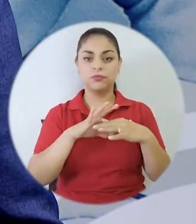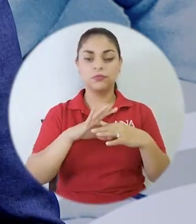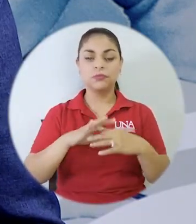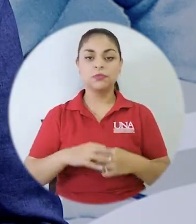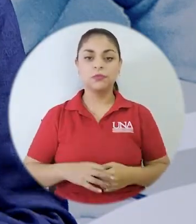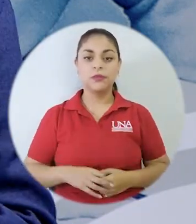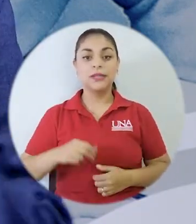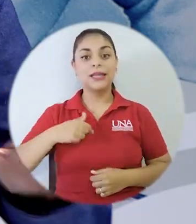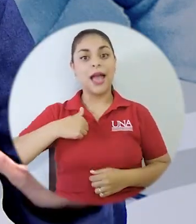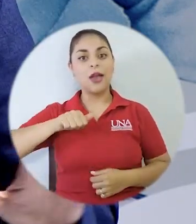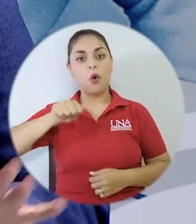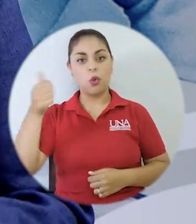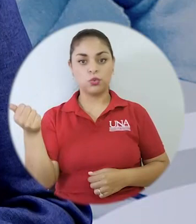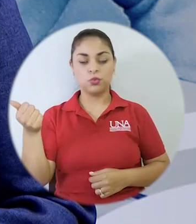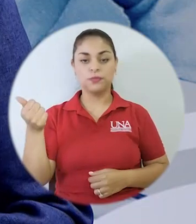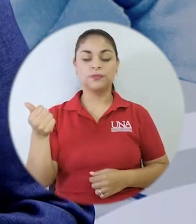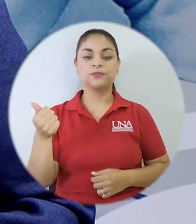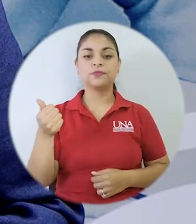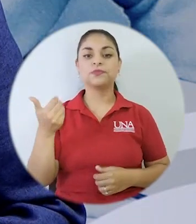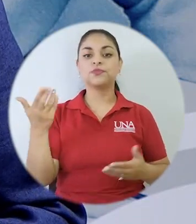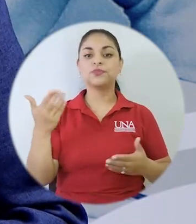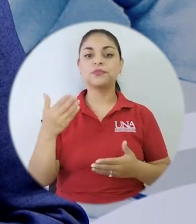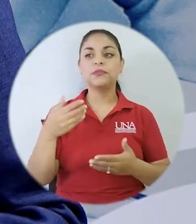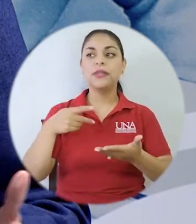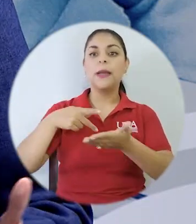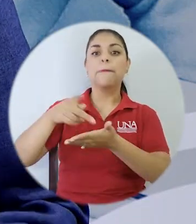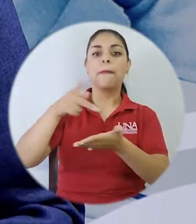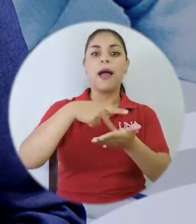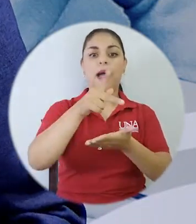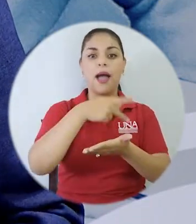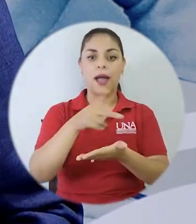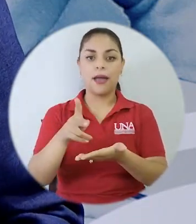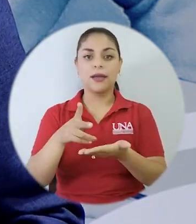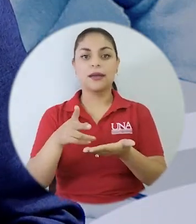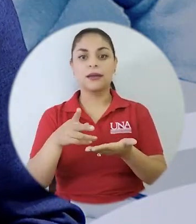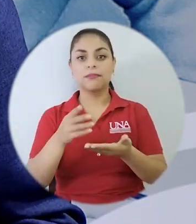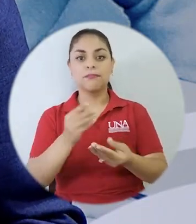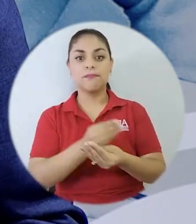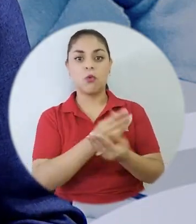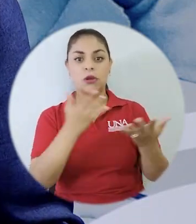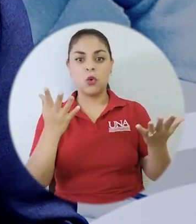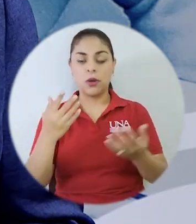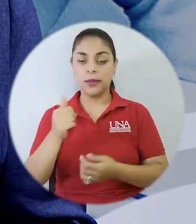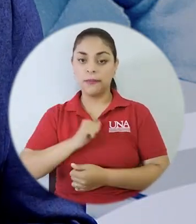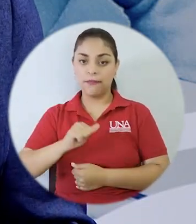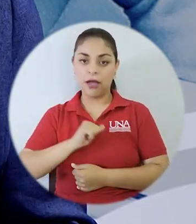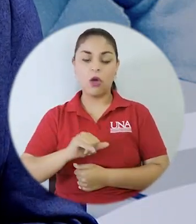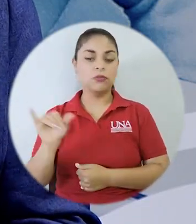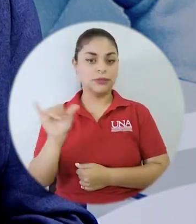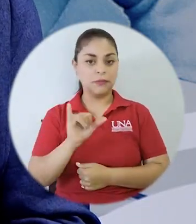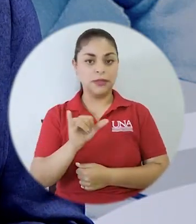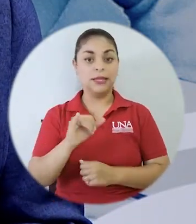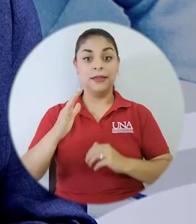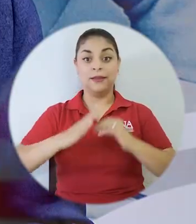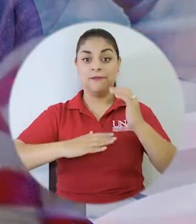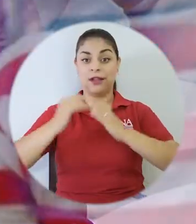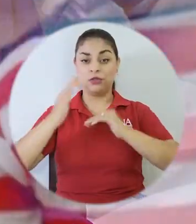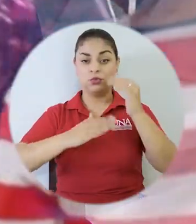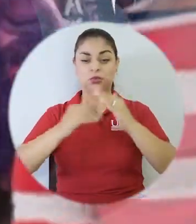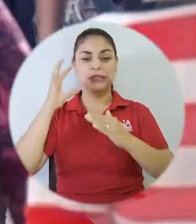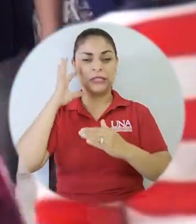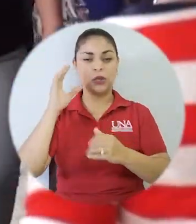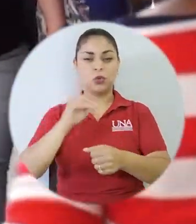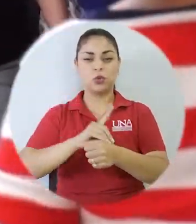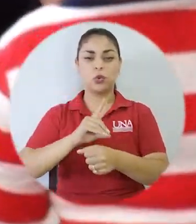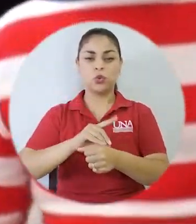interrelacionados, ¿verdad? Pero hay otros, la inversión, las inversiones públicas y privadas, por ejemplo. Muy importante. Y además en